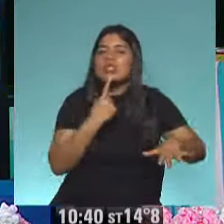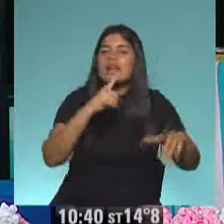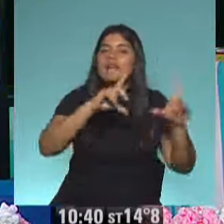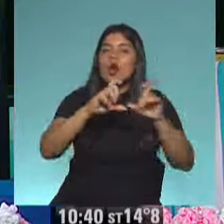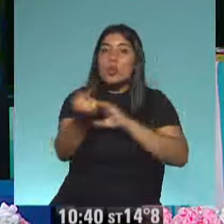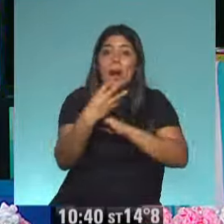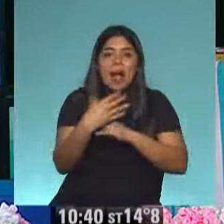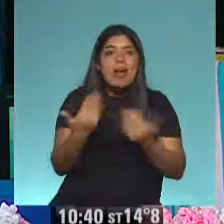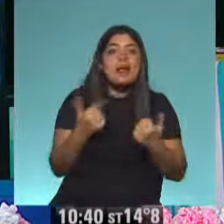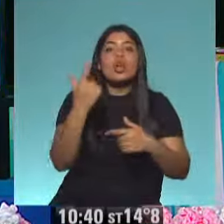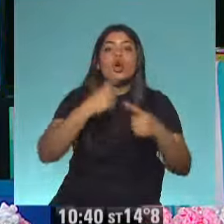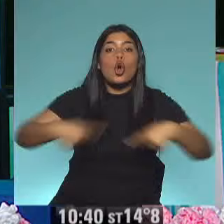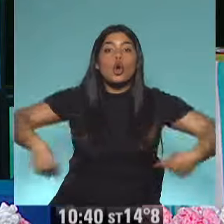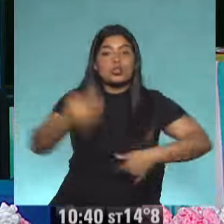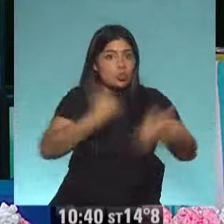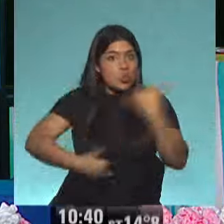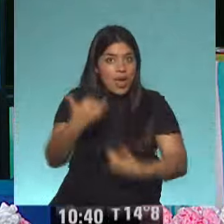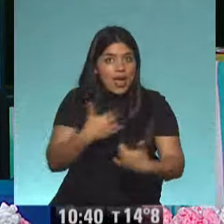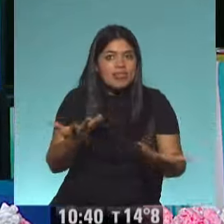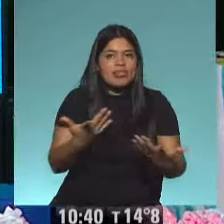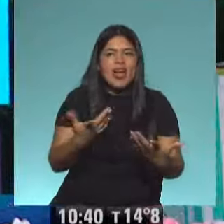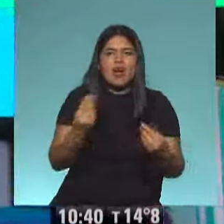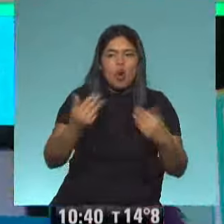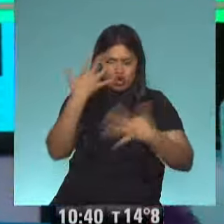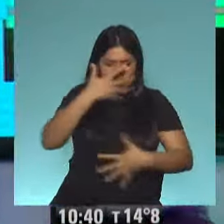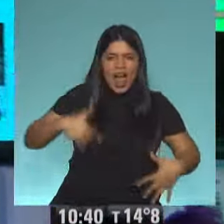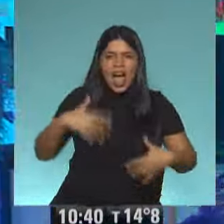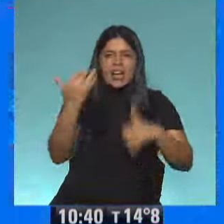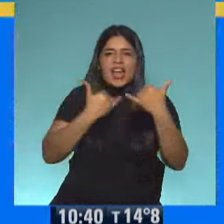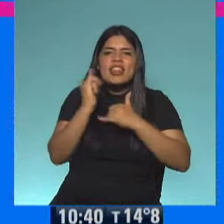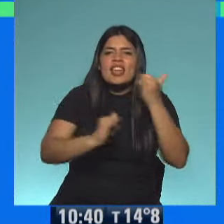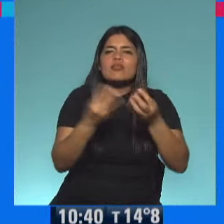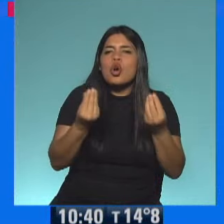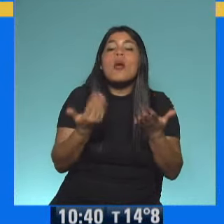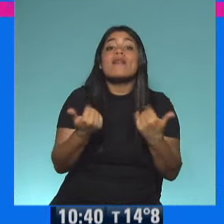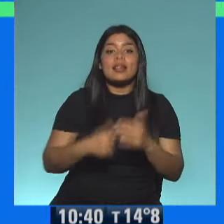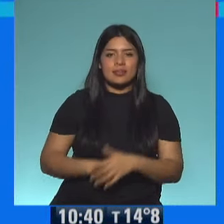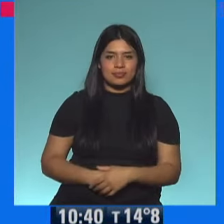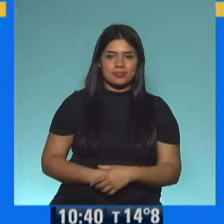ahí nos cuentan cosas del carnaval. Tal vez nos cuentan cómo describen los trajes. Así que ¡las vemos! ¡A ver!